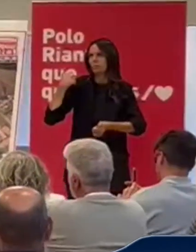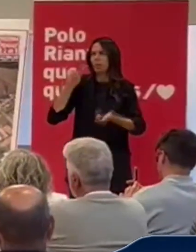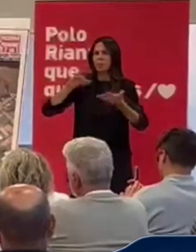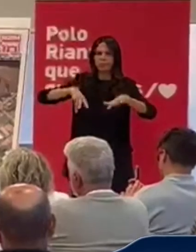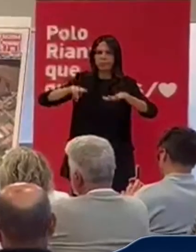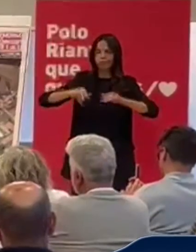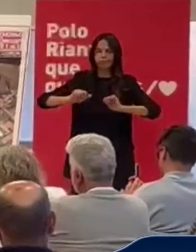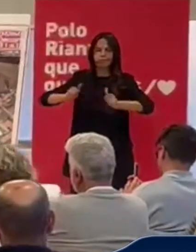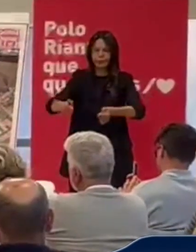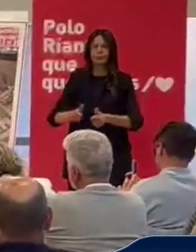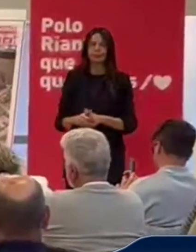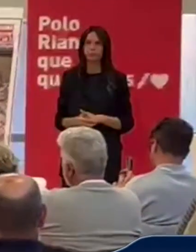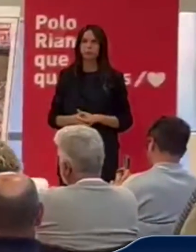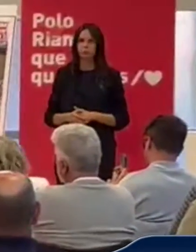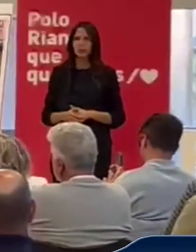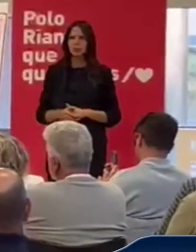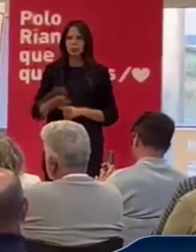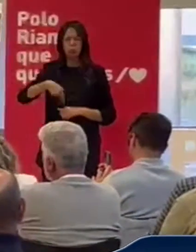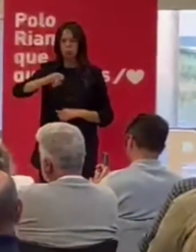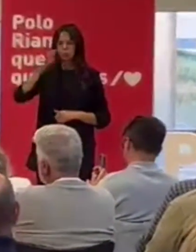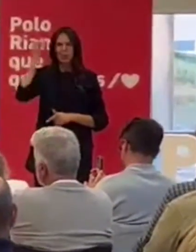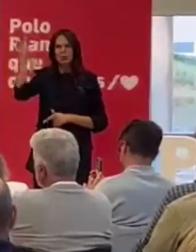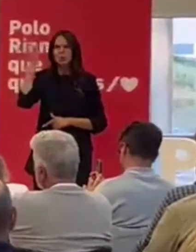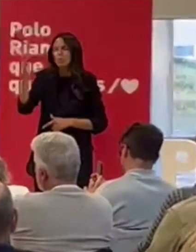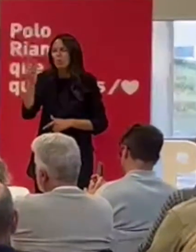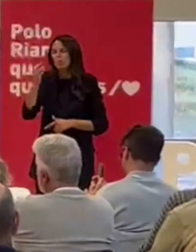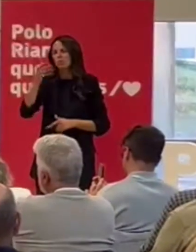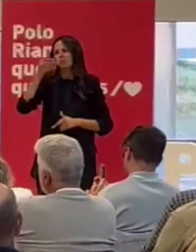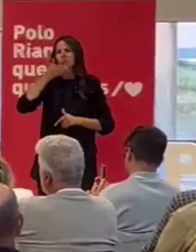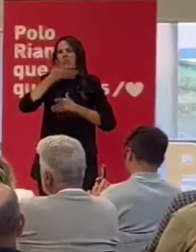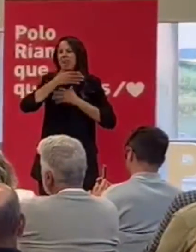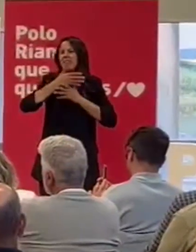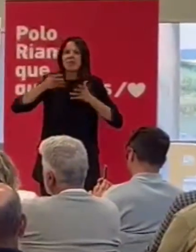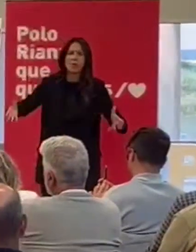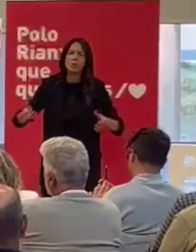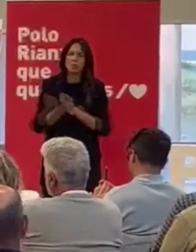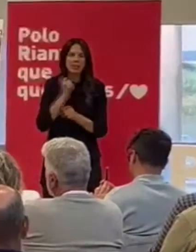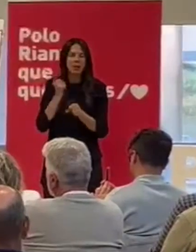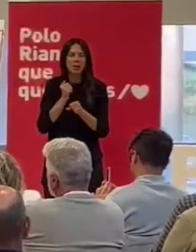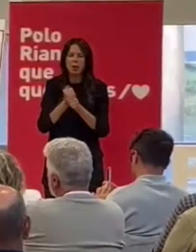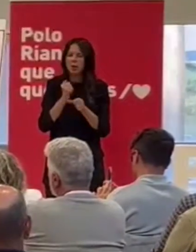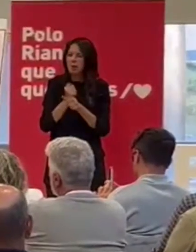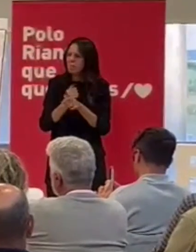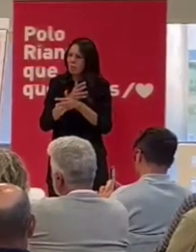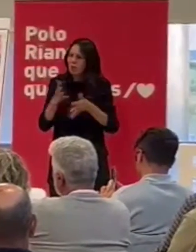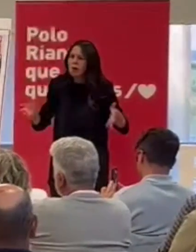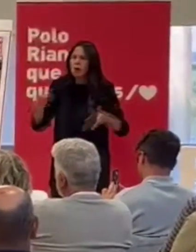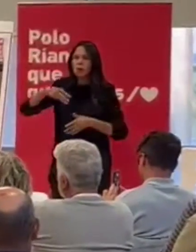hai 8 meses, cunha ilusión enorme, un traballo enorme, o comentou Miguel